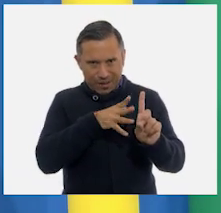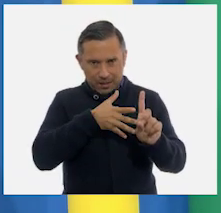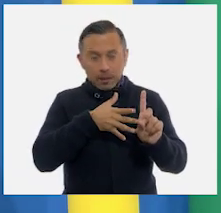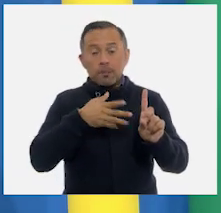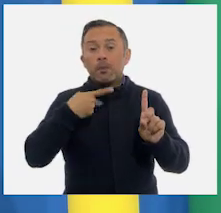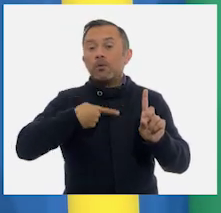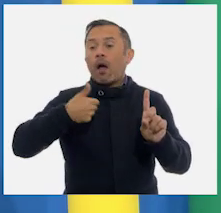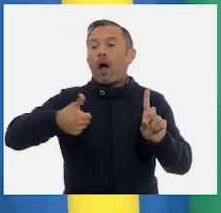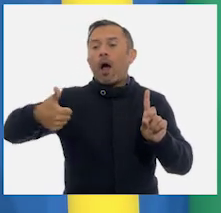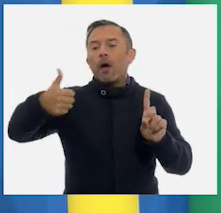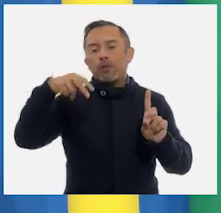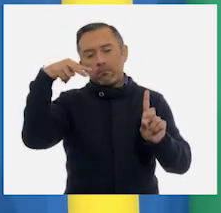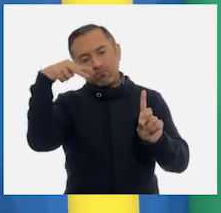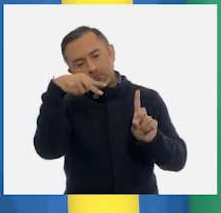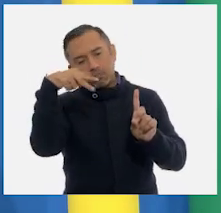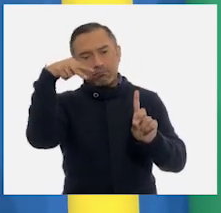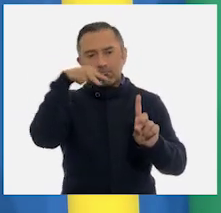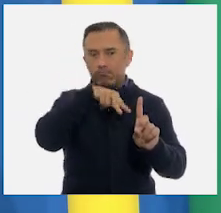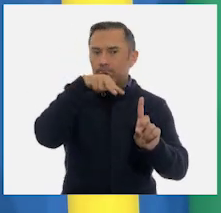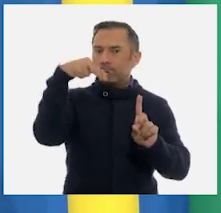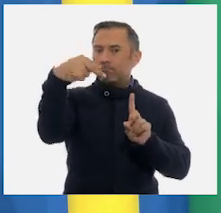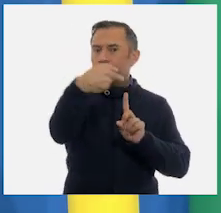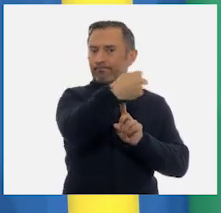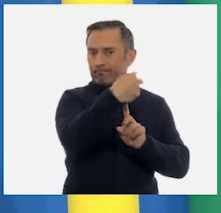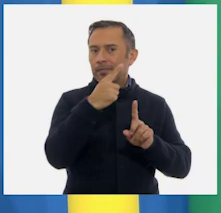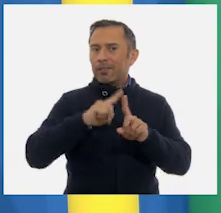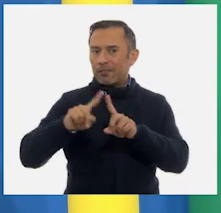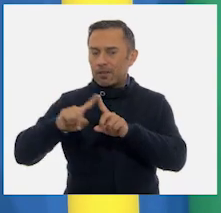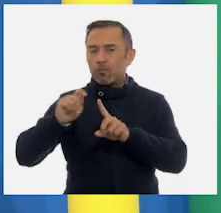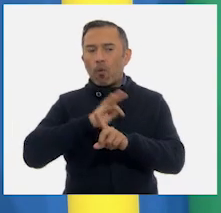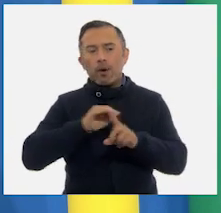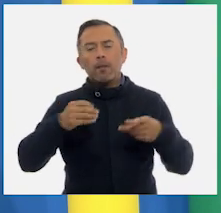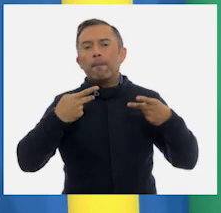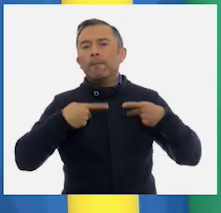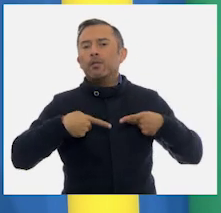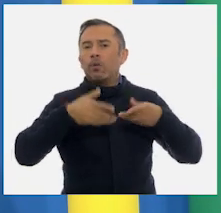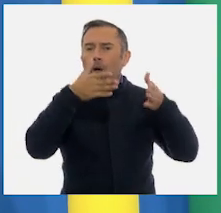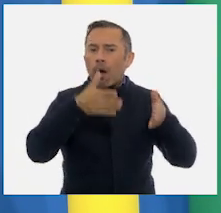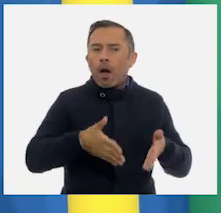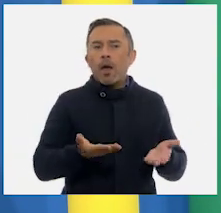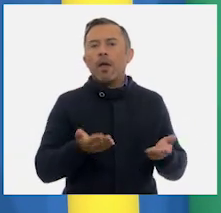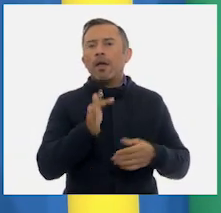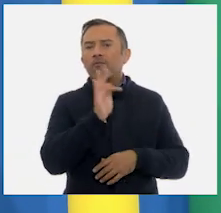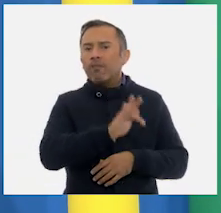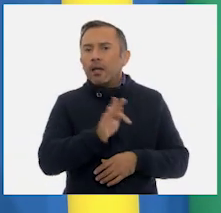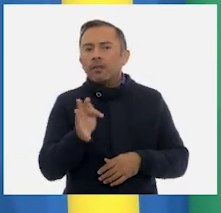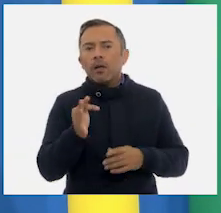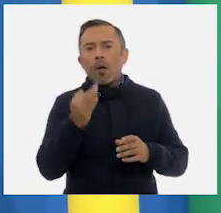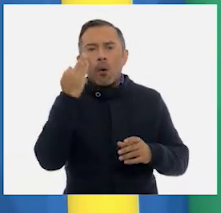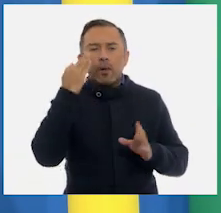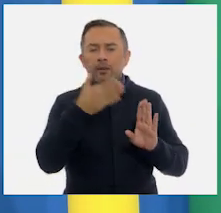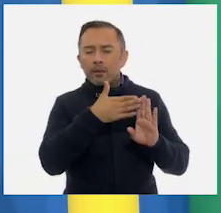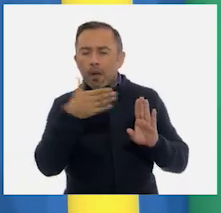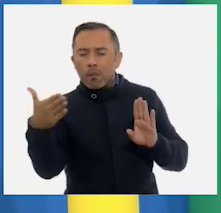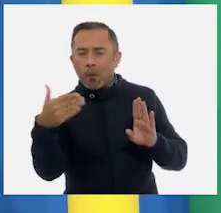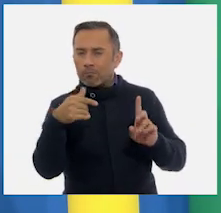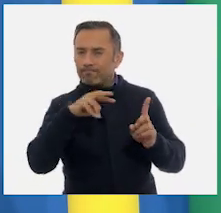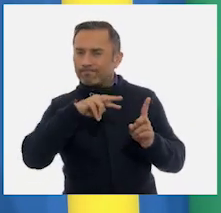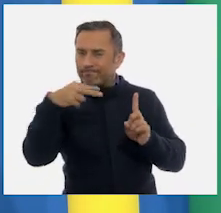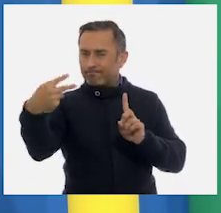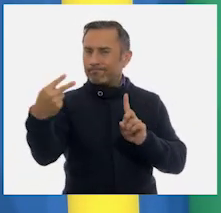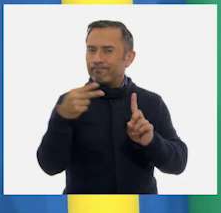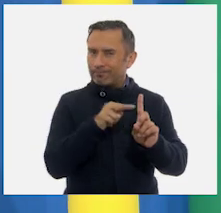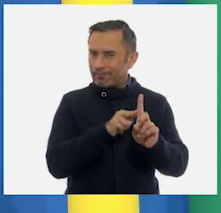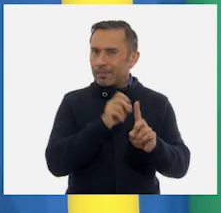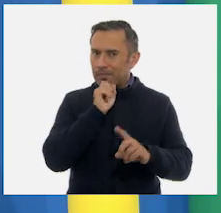el objetivo de difundir a un personaje, un acontecimiento, un periodo, etc. Como lo dijiste ayer, Gaby, cada uno centra